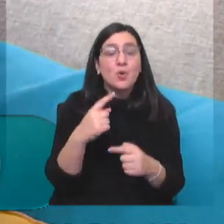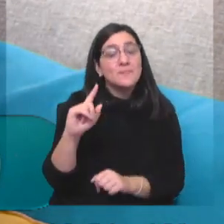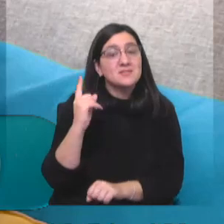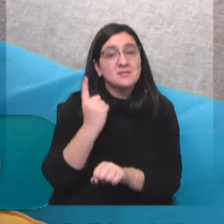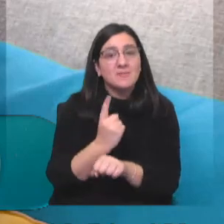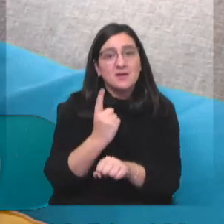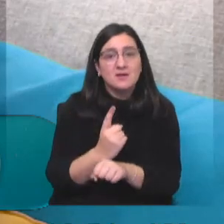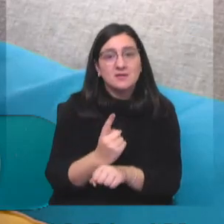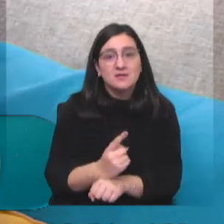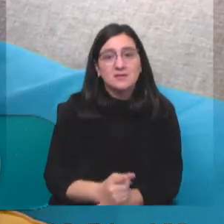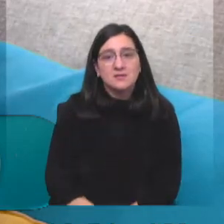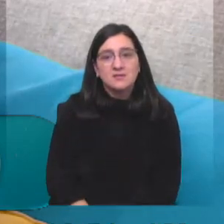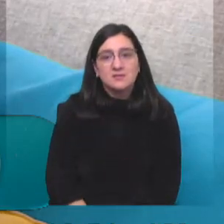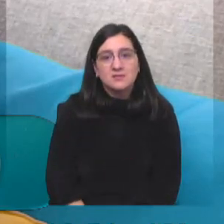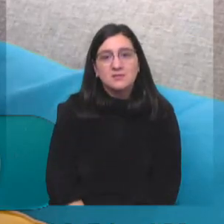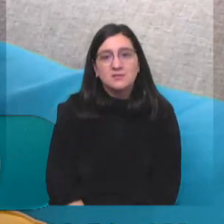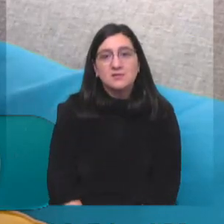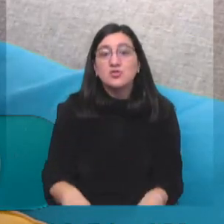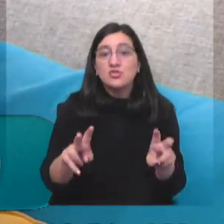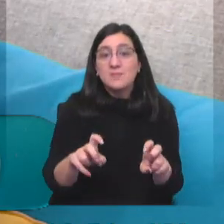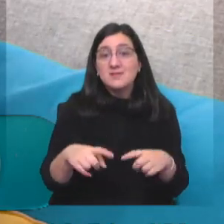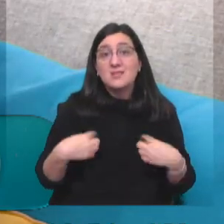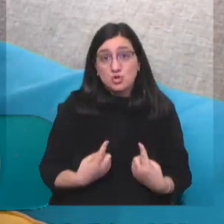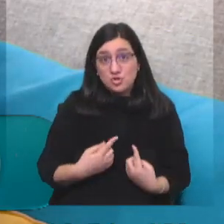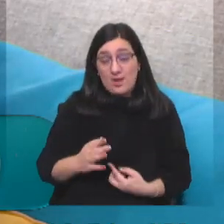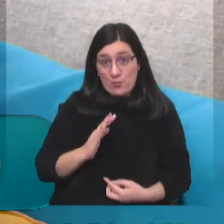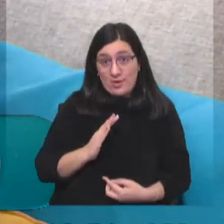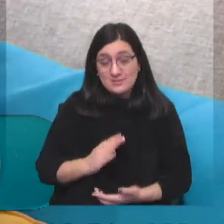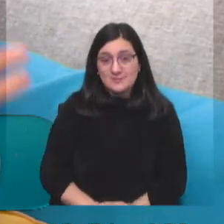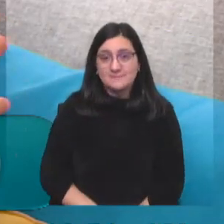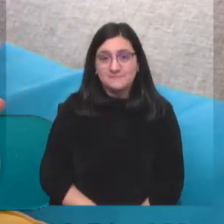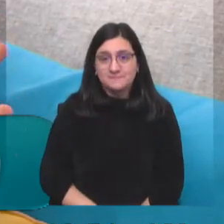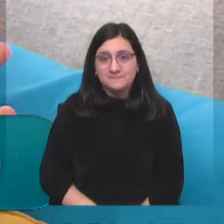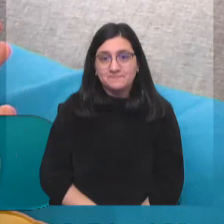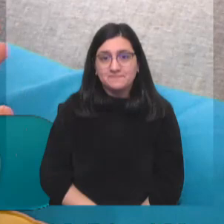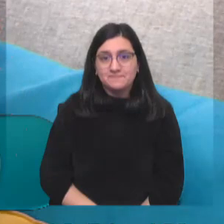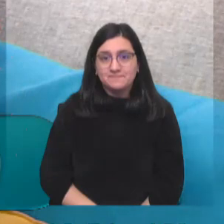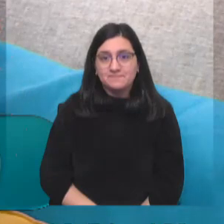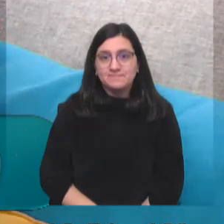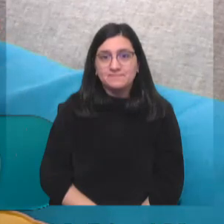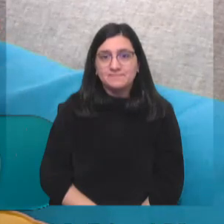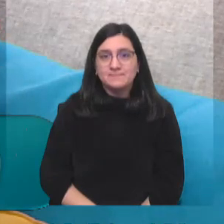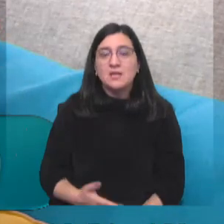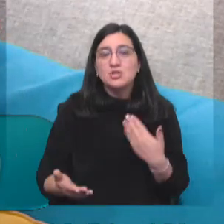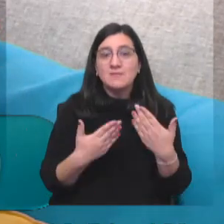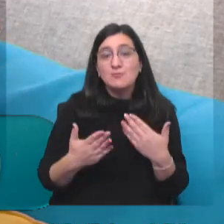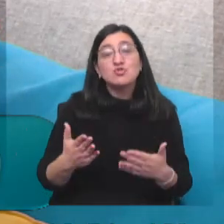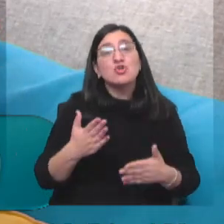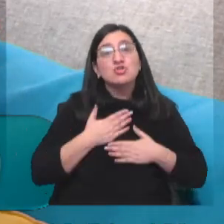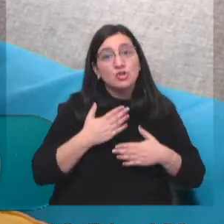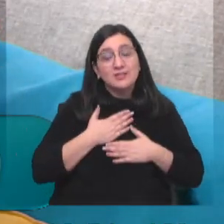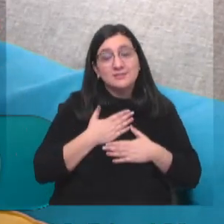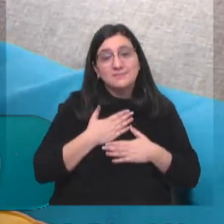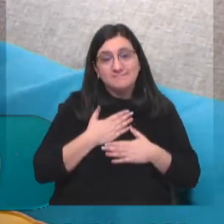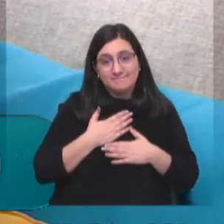principal es que sean temas de nosotras y que los hablemos en primera persona. Sí, y que los hablemos nosotras. Por